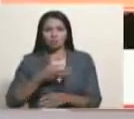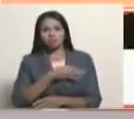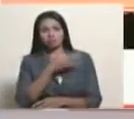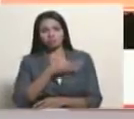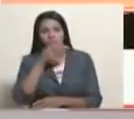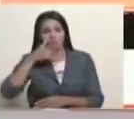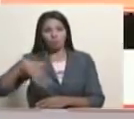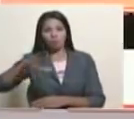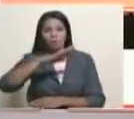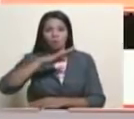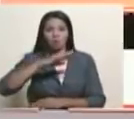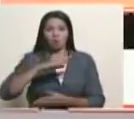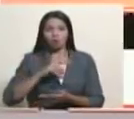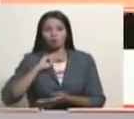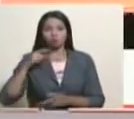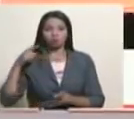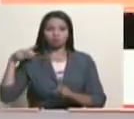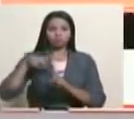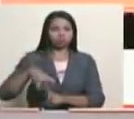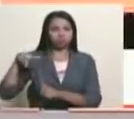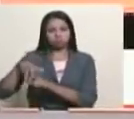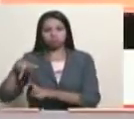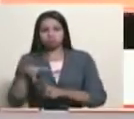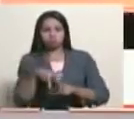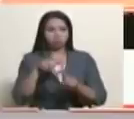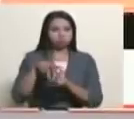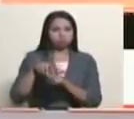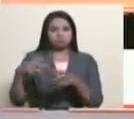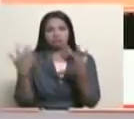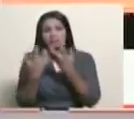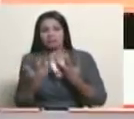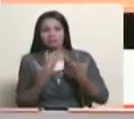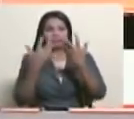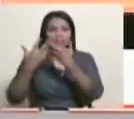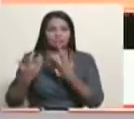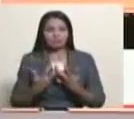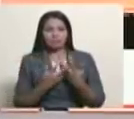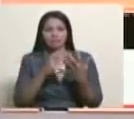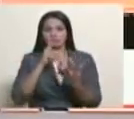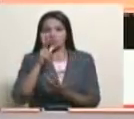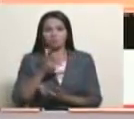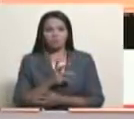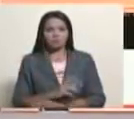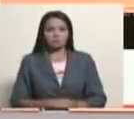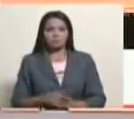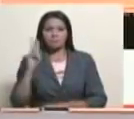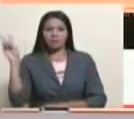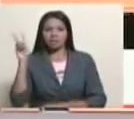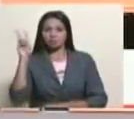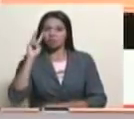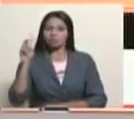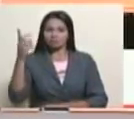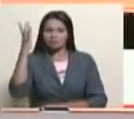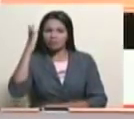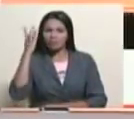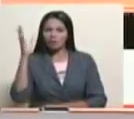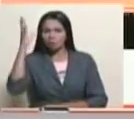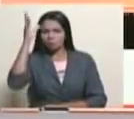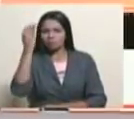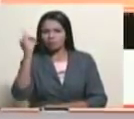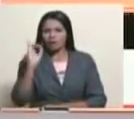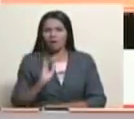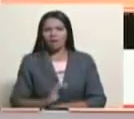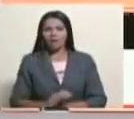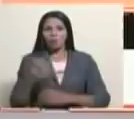nuestro pueblo. Hemos sido sometidos a una guerra de carácter no convencional. Venezuela lo sabe,